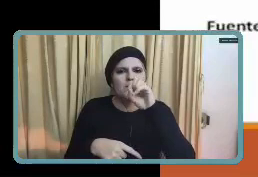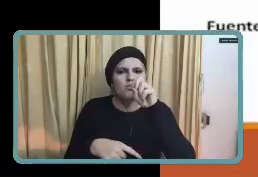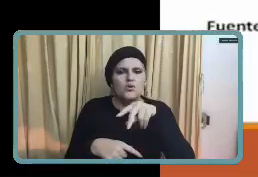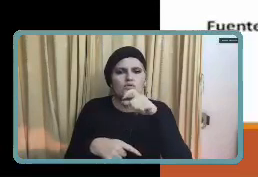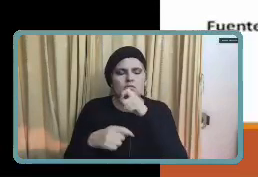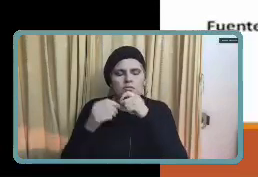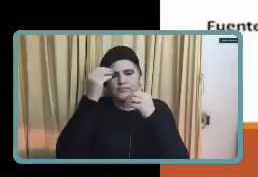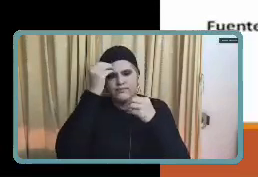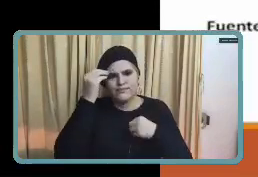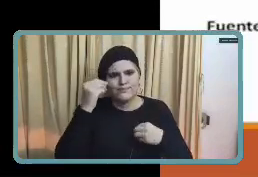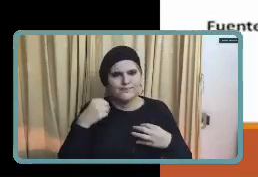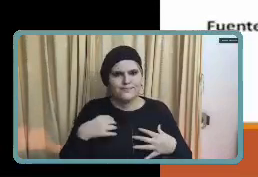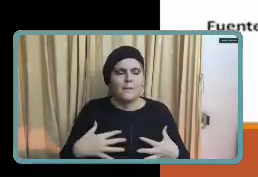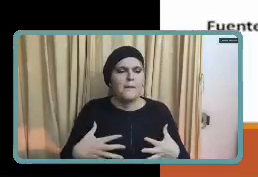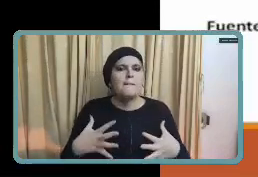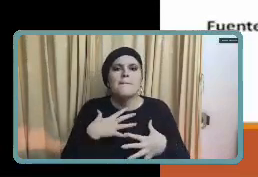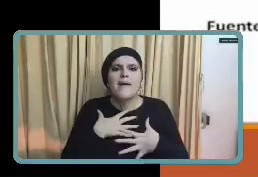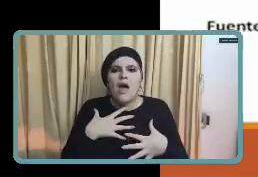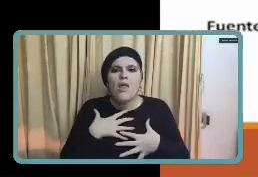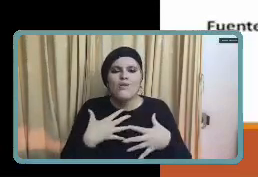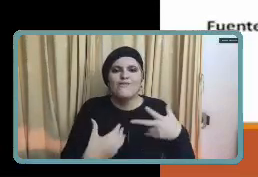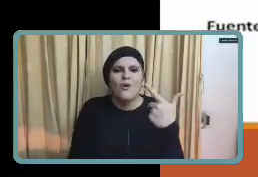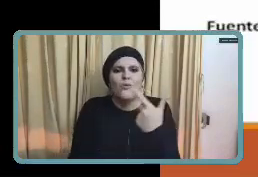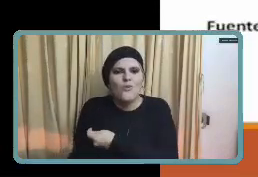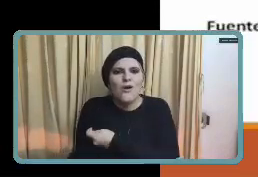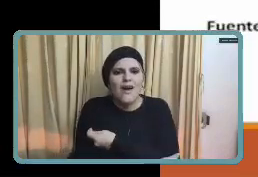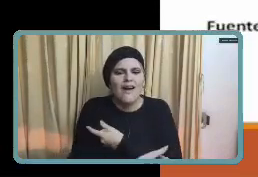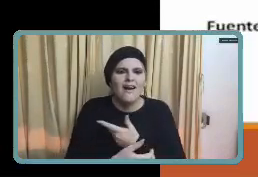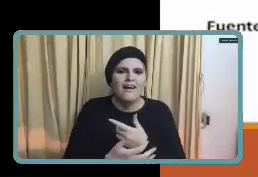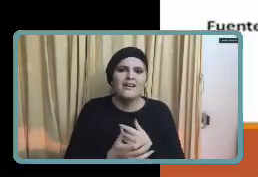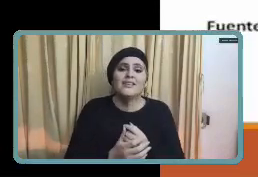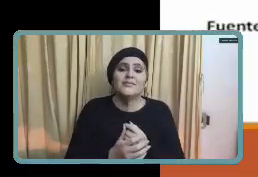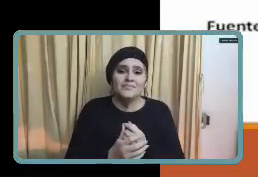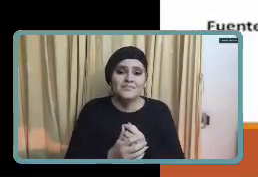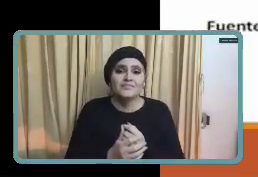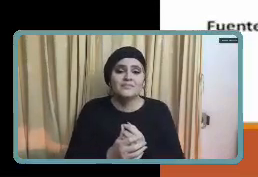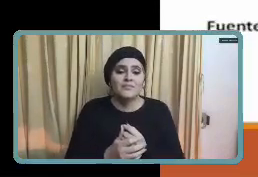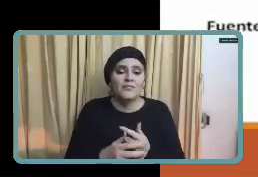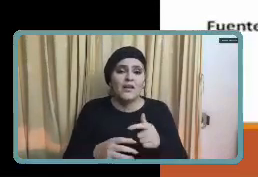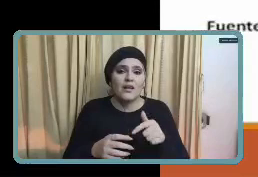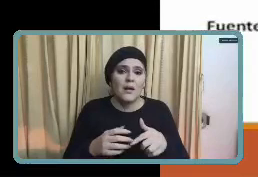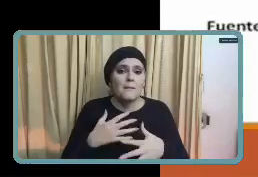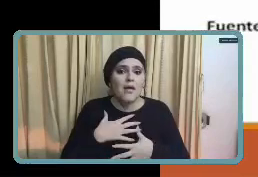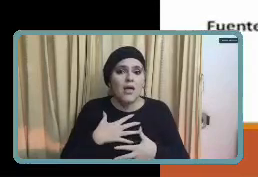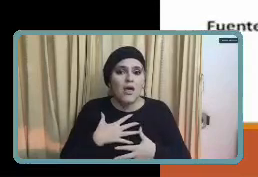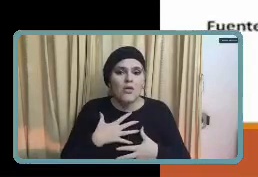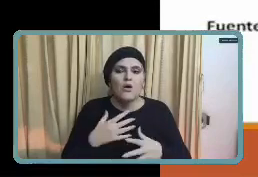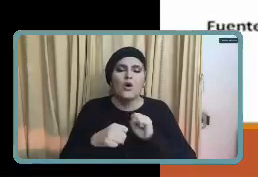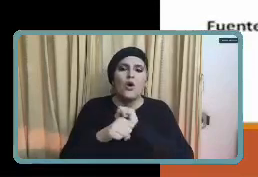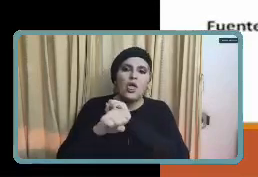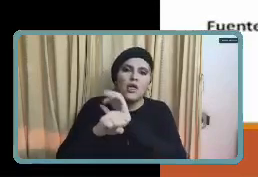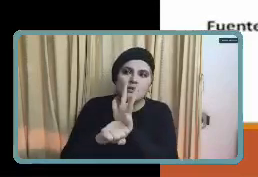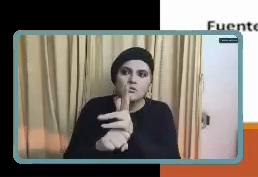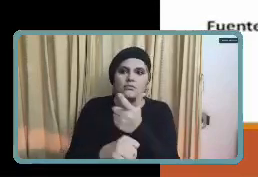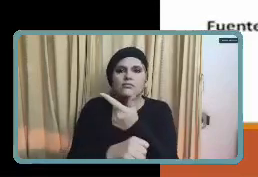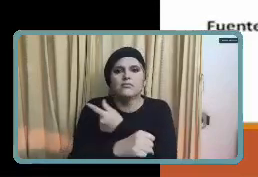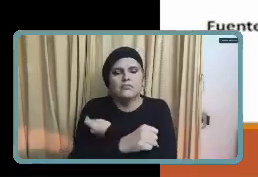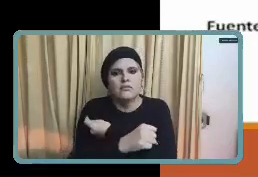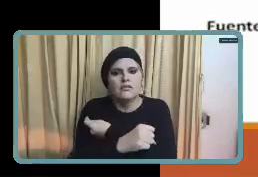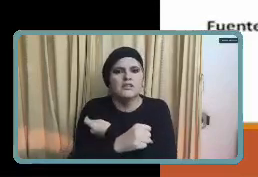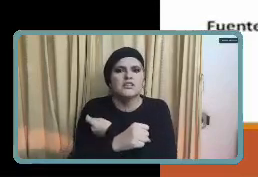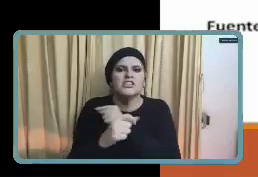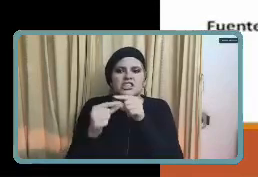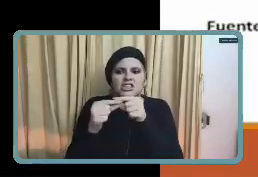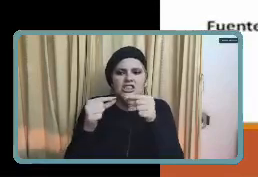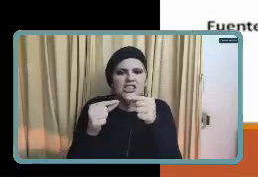de las vacunas, miedo que sigue ahora con la nueva vacuna que va a salir de coronavirus, que van a poner un microchip en las vacunas, etcétera. Es